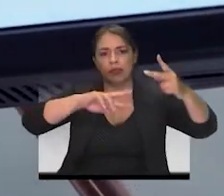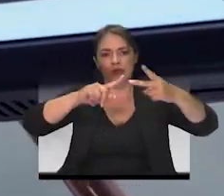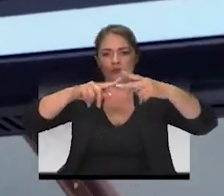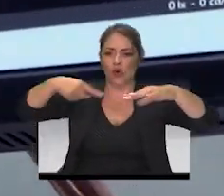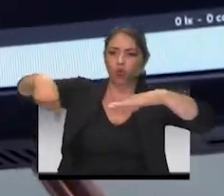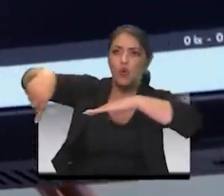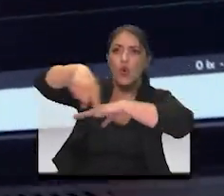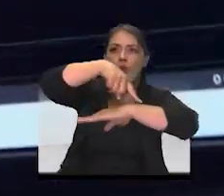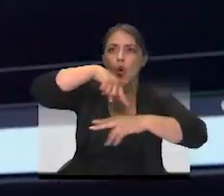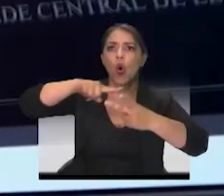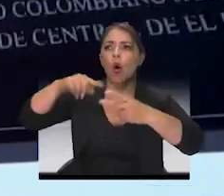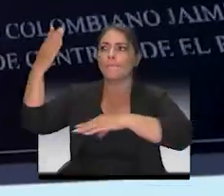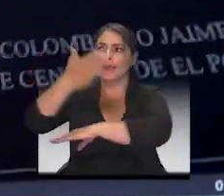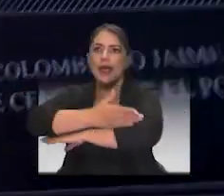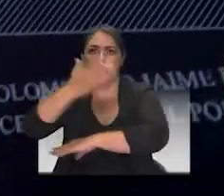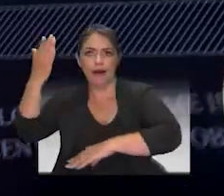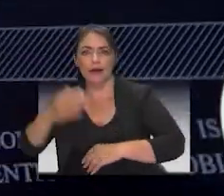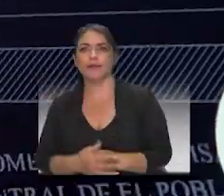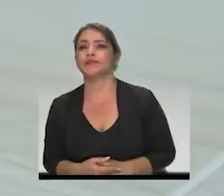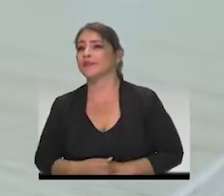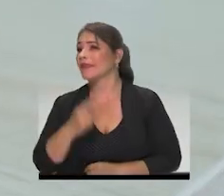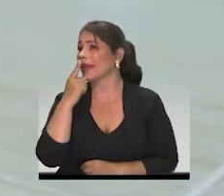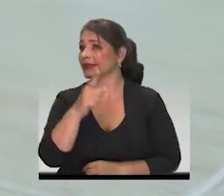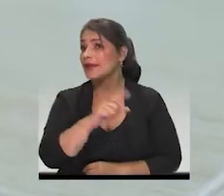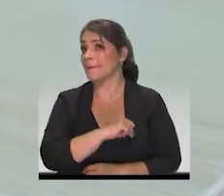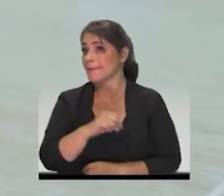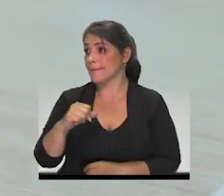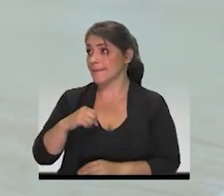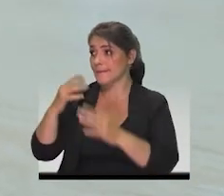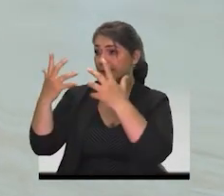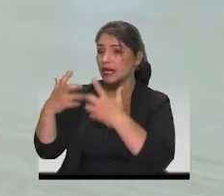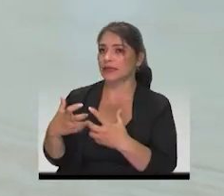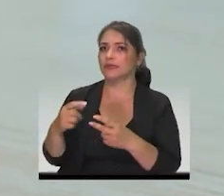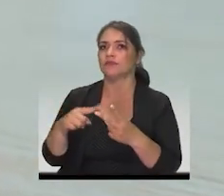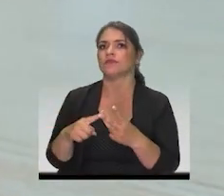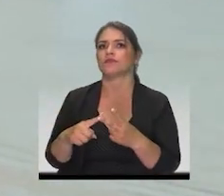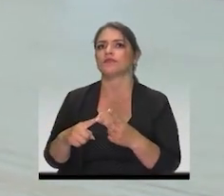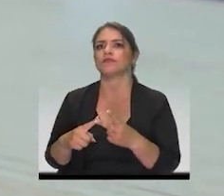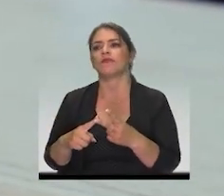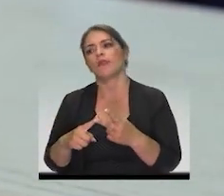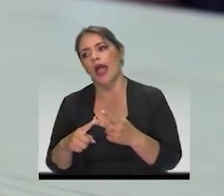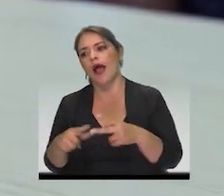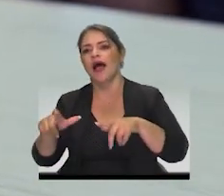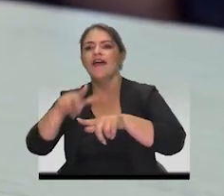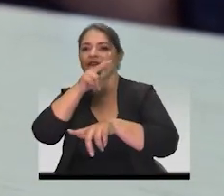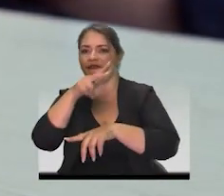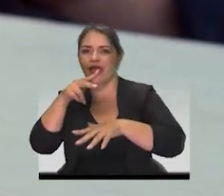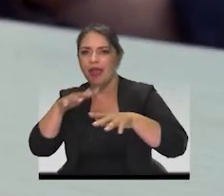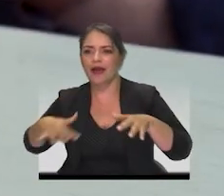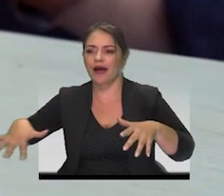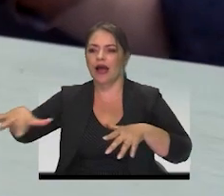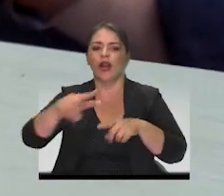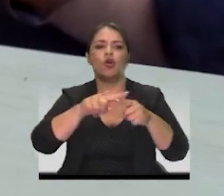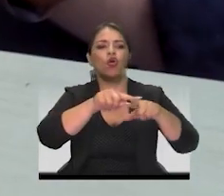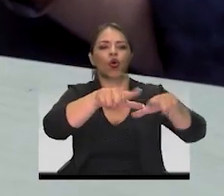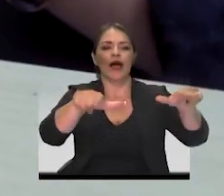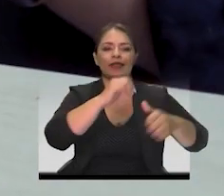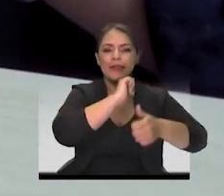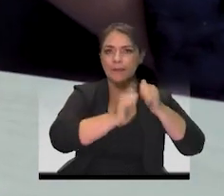o peajes. Y el sector privado, en parcelaciones, escenarios deportivos de uso